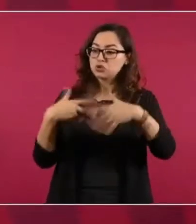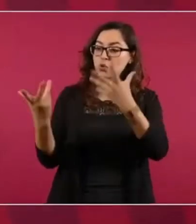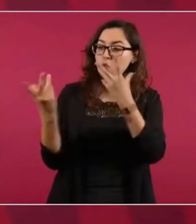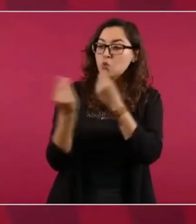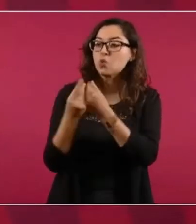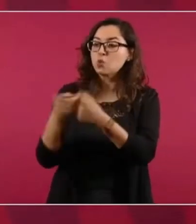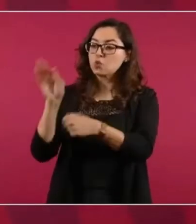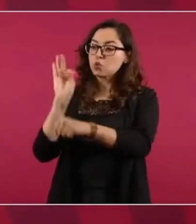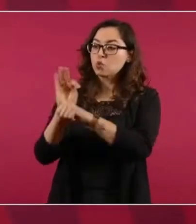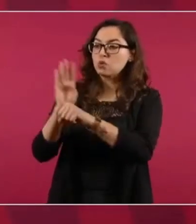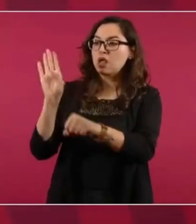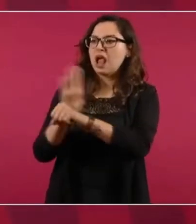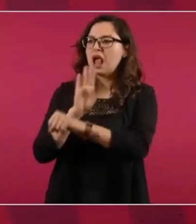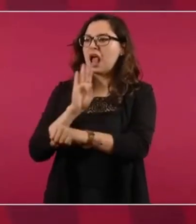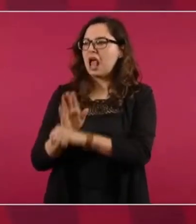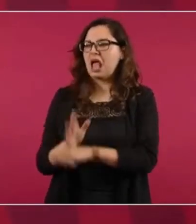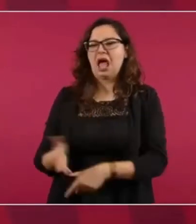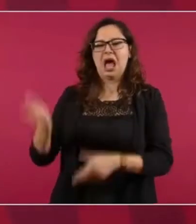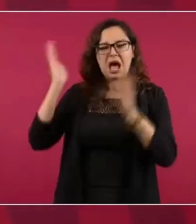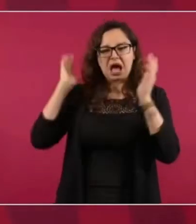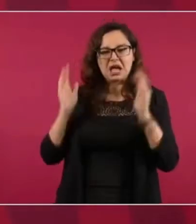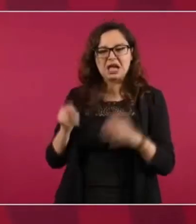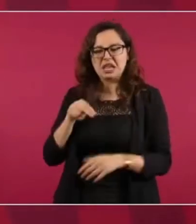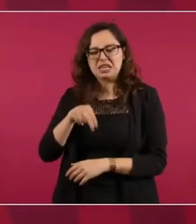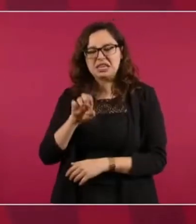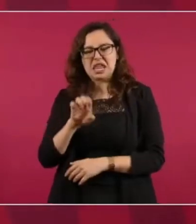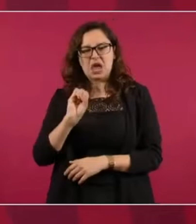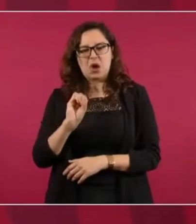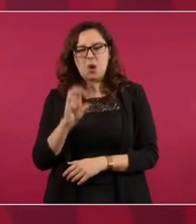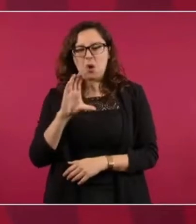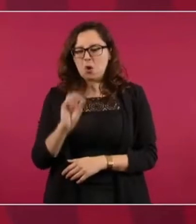lo tachan de esa manera. Y